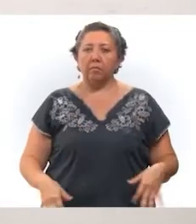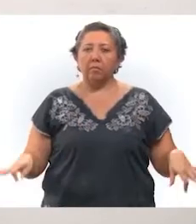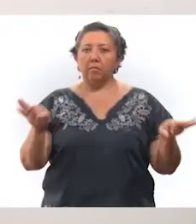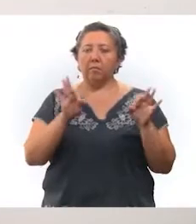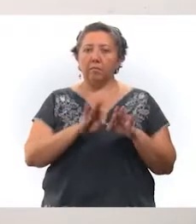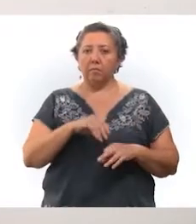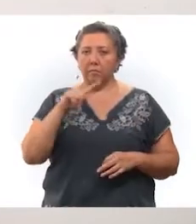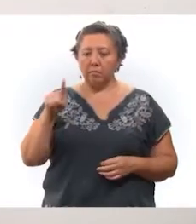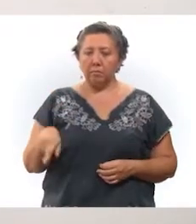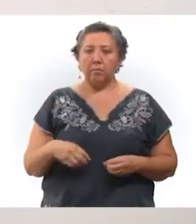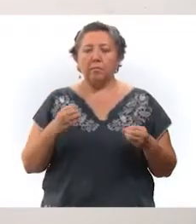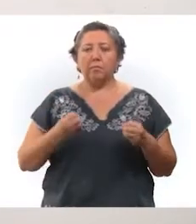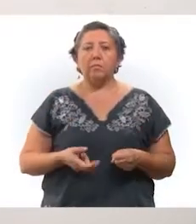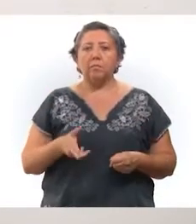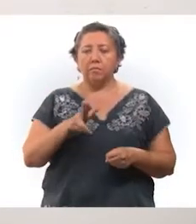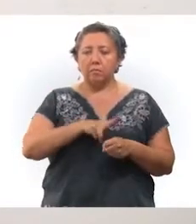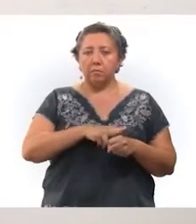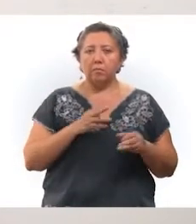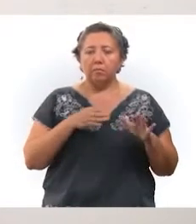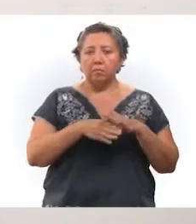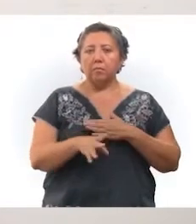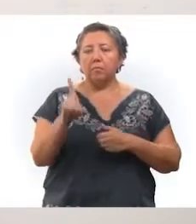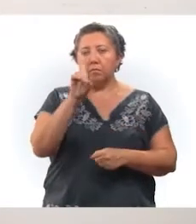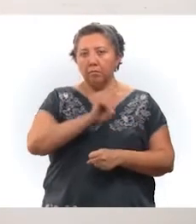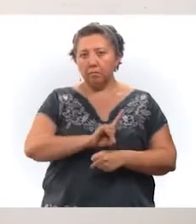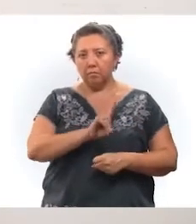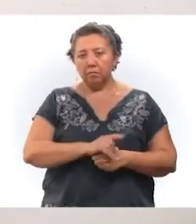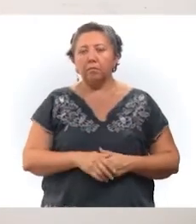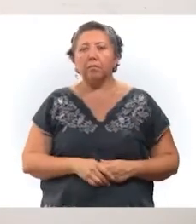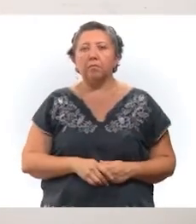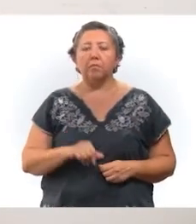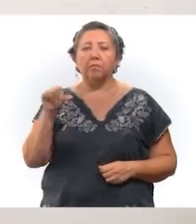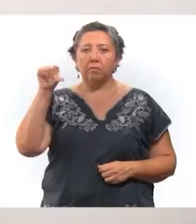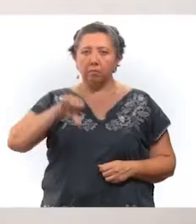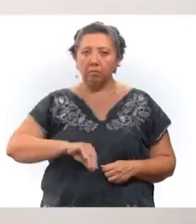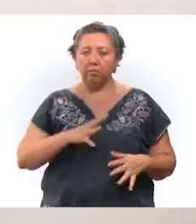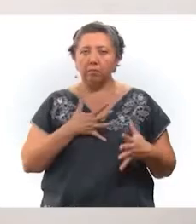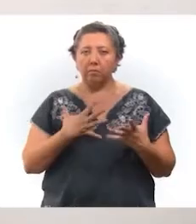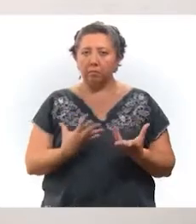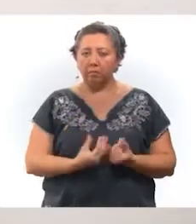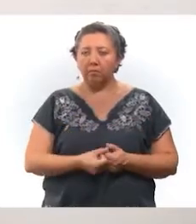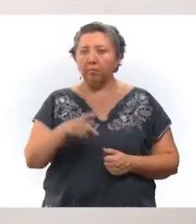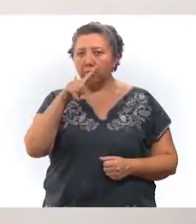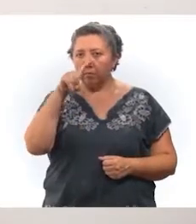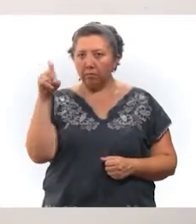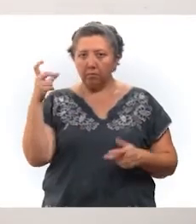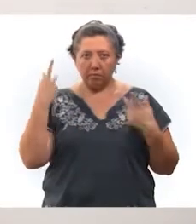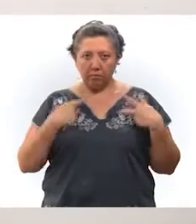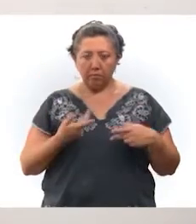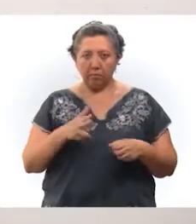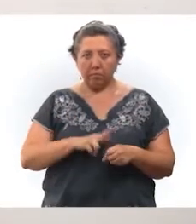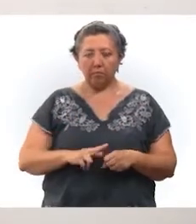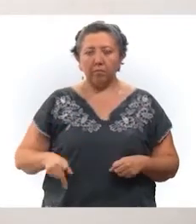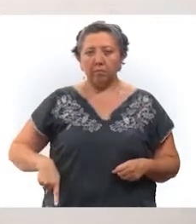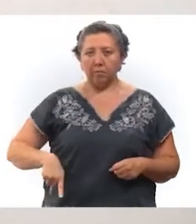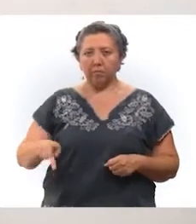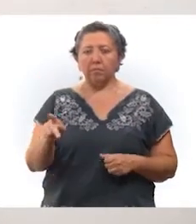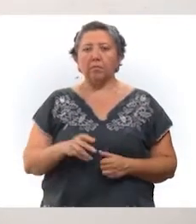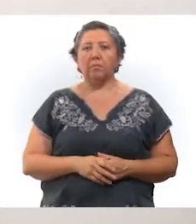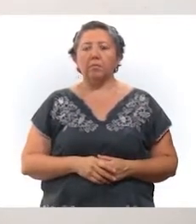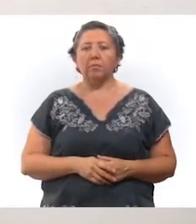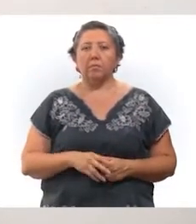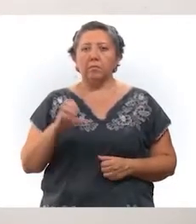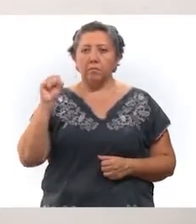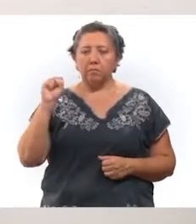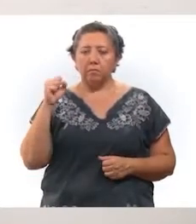económica los datos más importantes son la ocupación hospitalaria y los ingresos diarios. El día de hoy tenemos 100 pacientes en hospitales públicos.